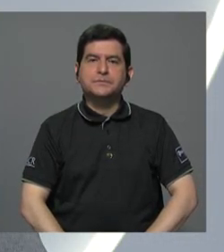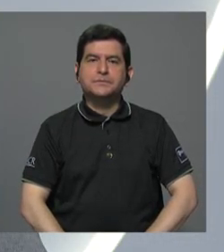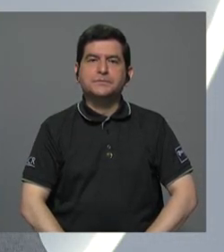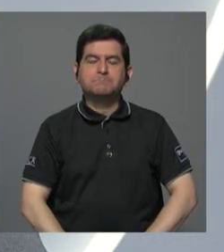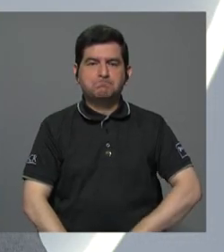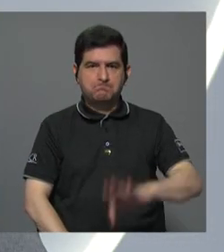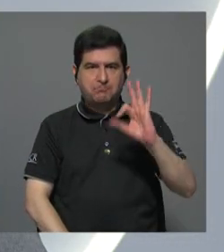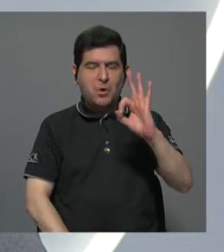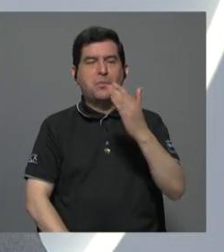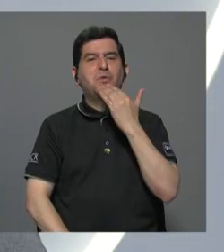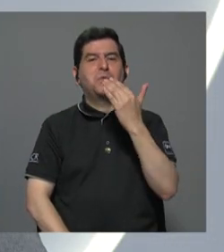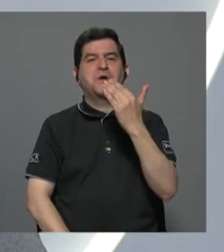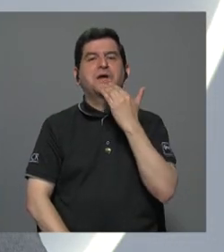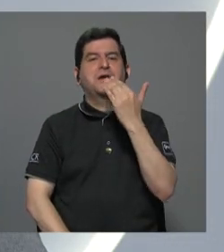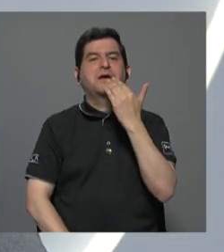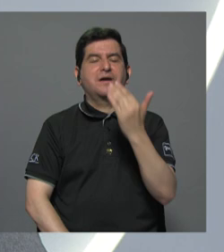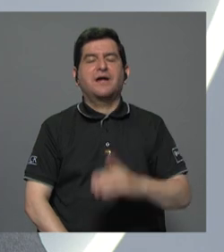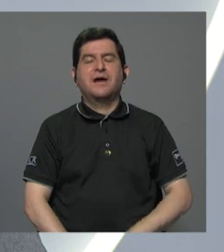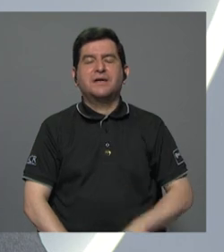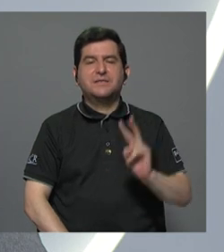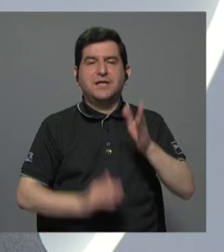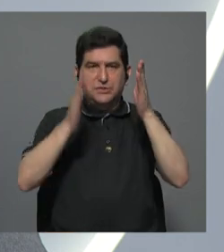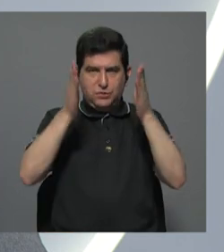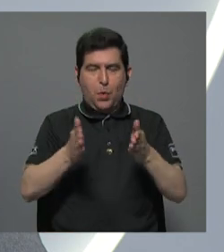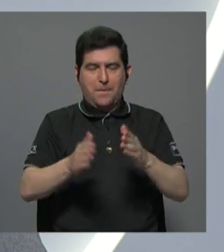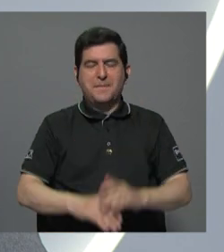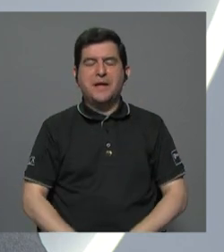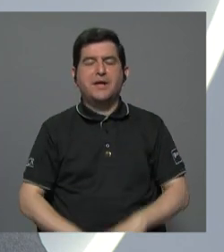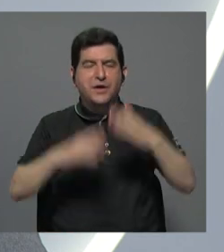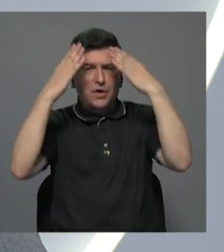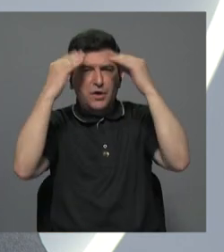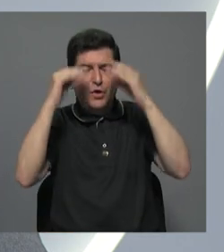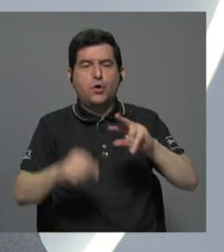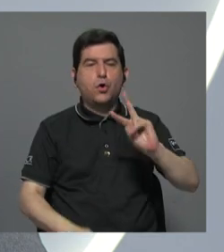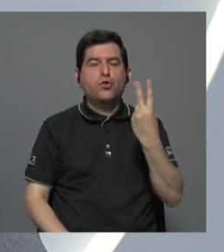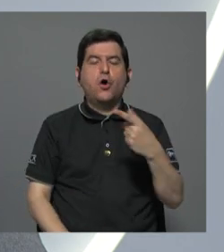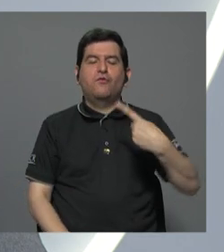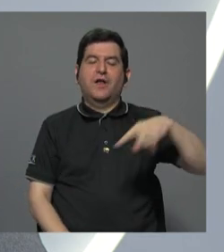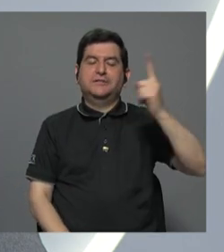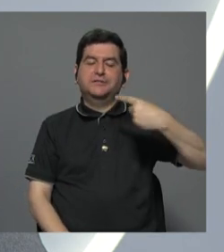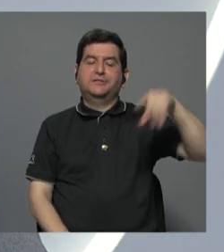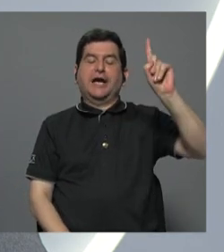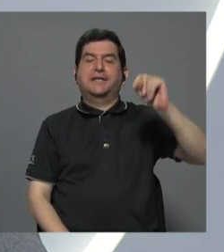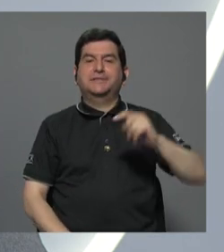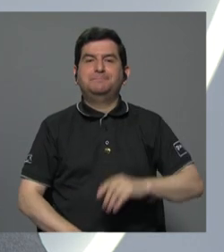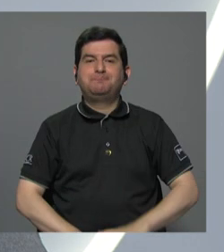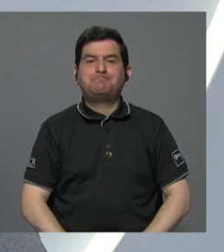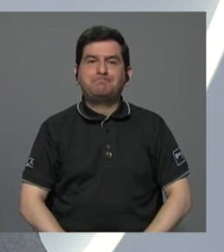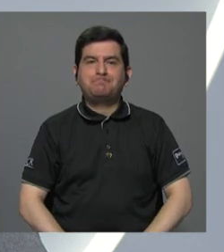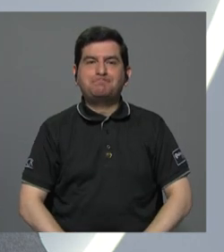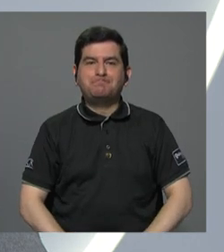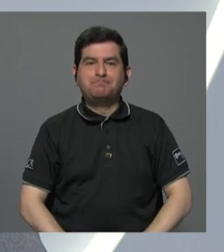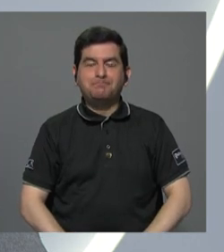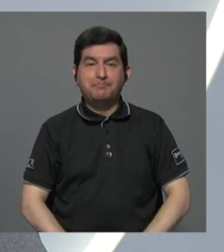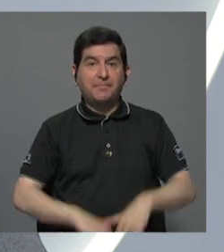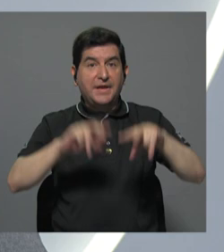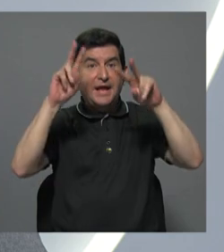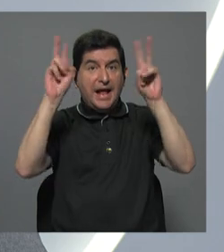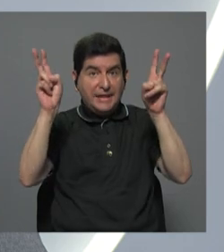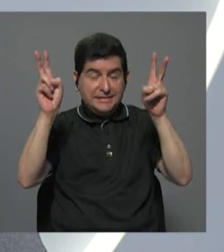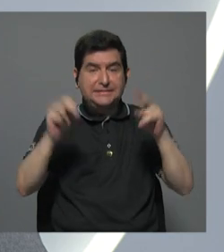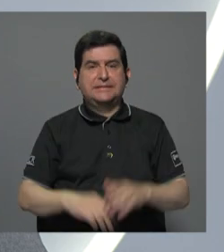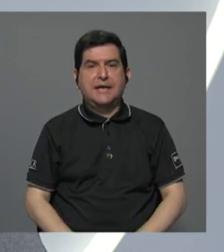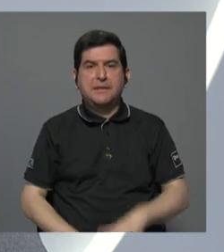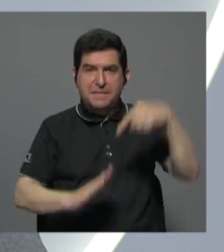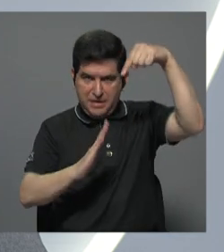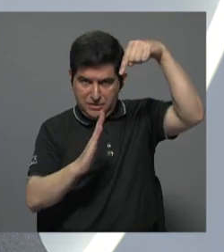bien gracias a nuestro compañero por esta información de doble check y bueno vamos al tema a uno de los